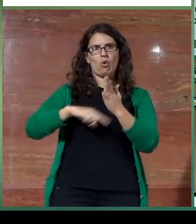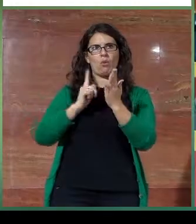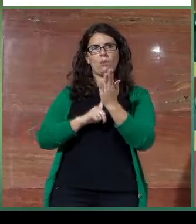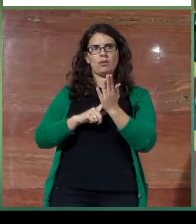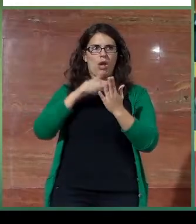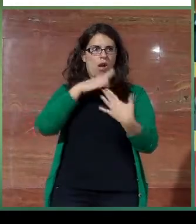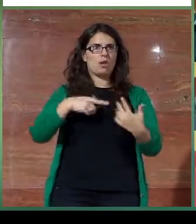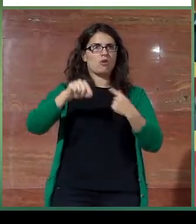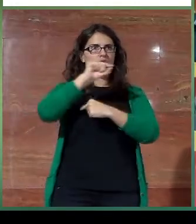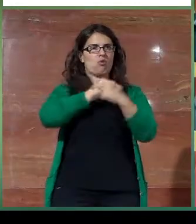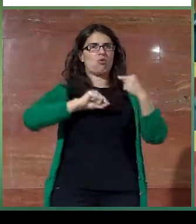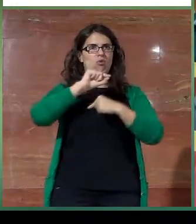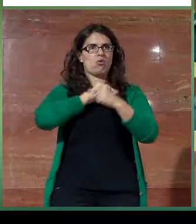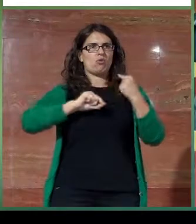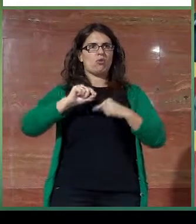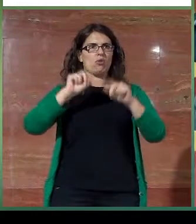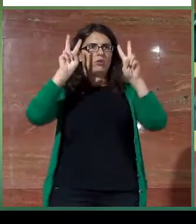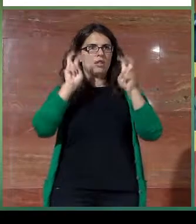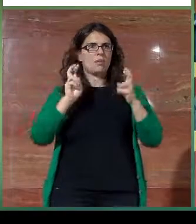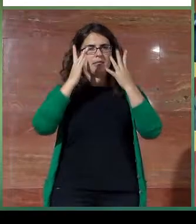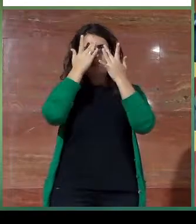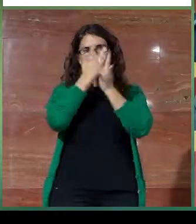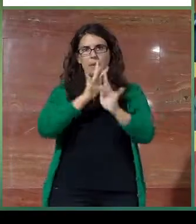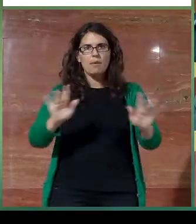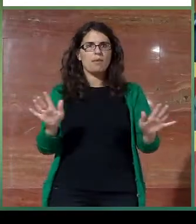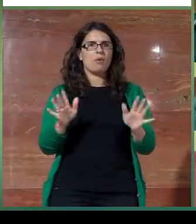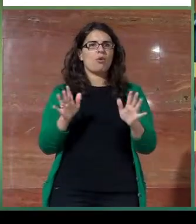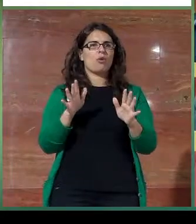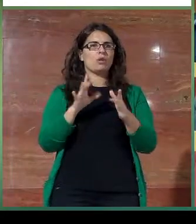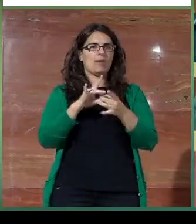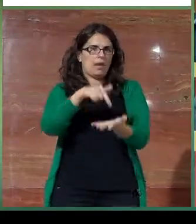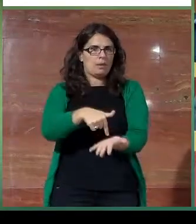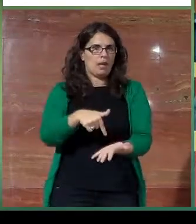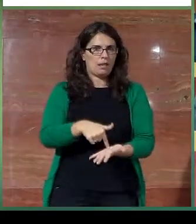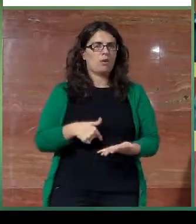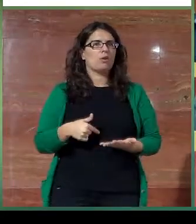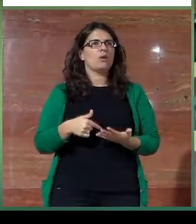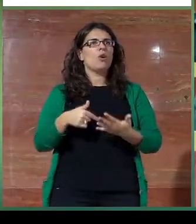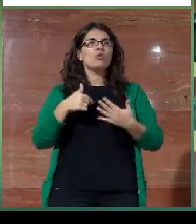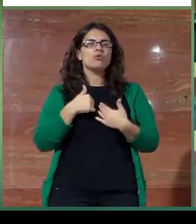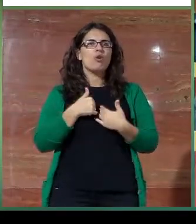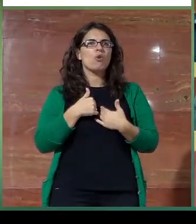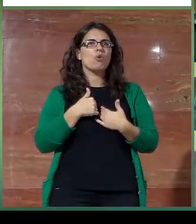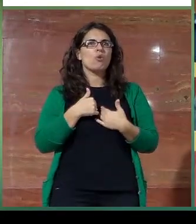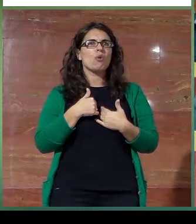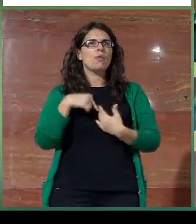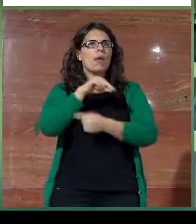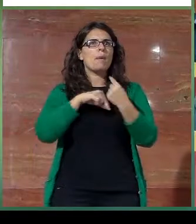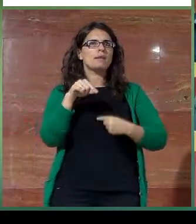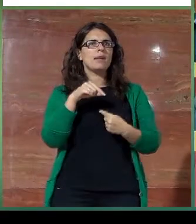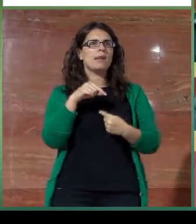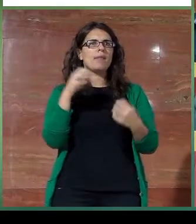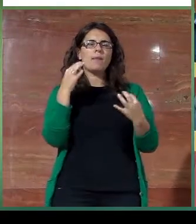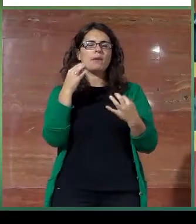coloquio que está habiendo sobre temas de sensibilización y reivindicación, no me resistía a que acabara el debate sin hacer